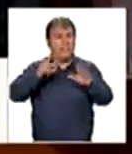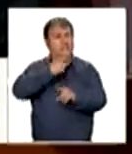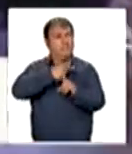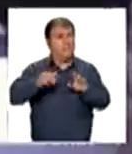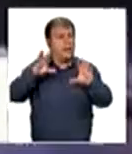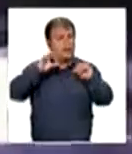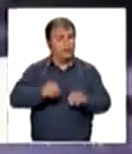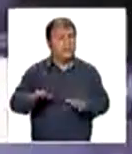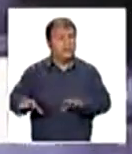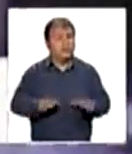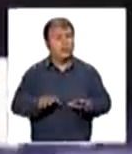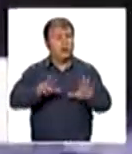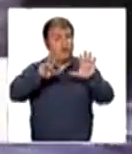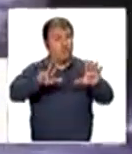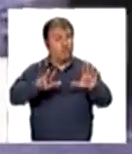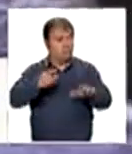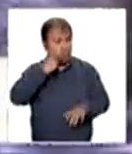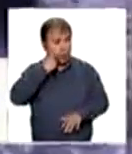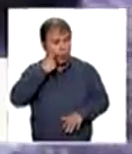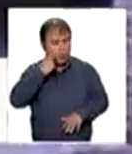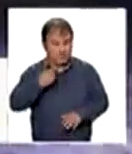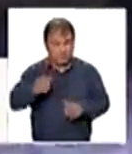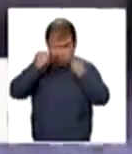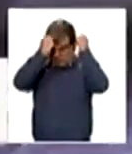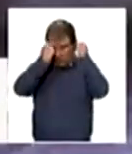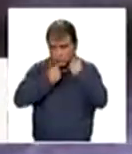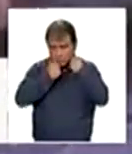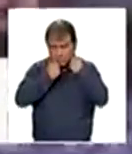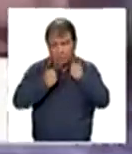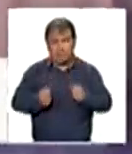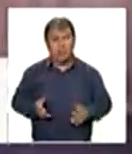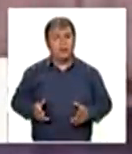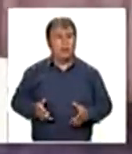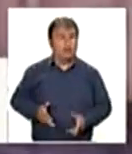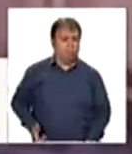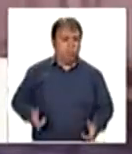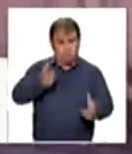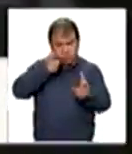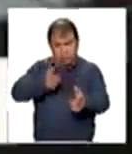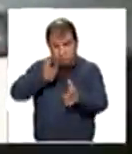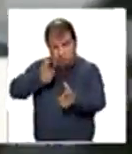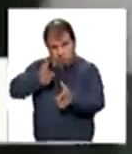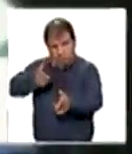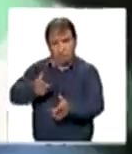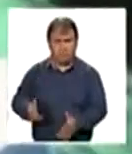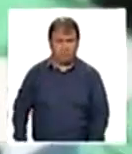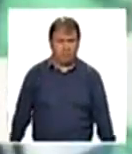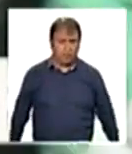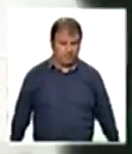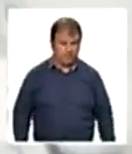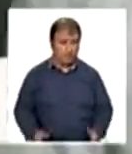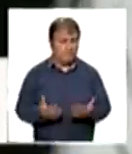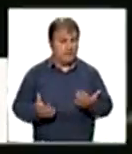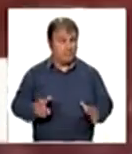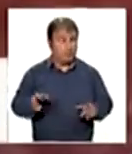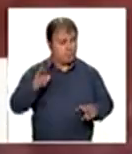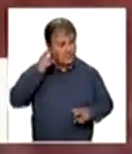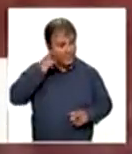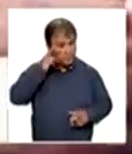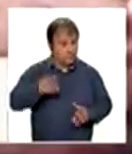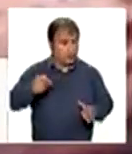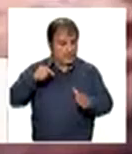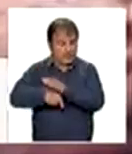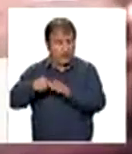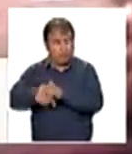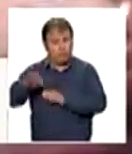fue perpetrada por 8 hombres con pasamontañas y provistos con armas de largo alcance. Precisamente por estos